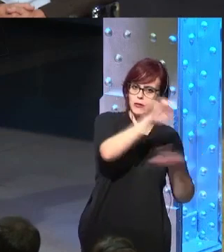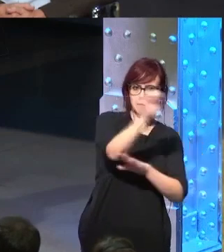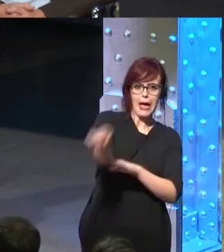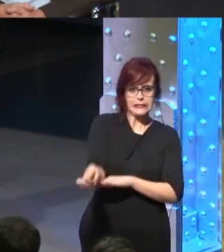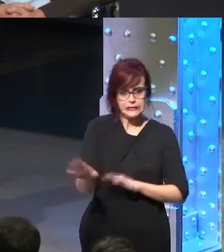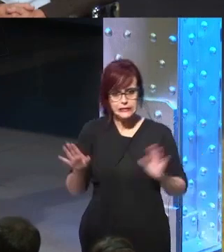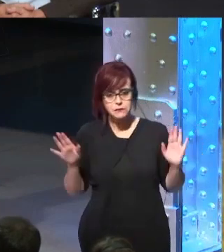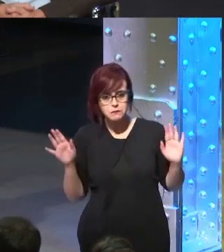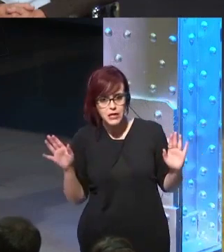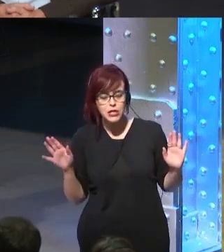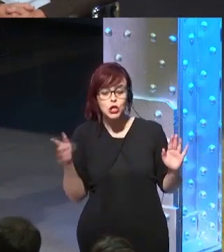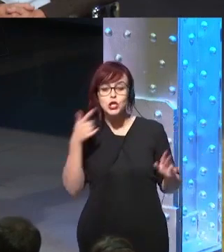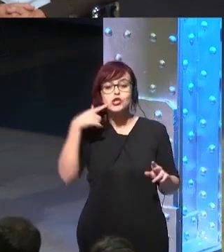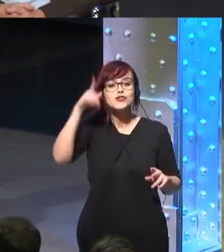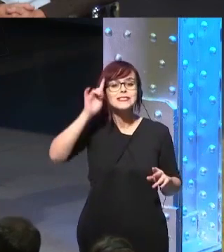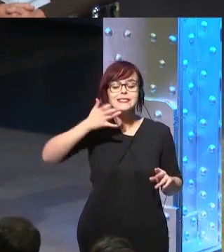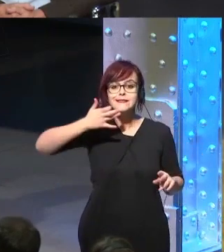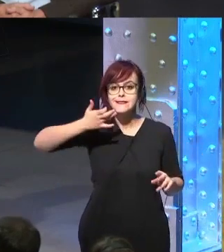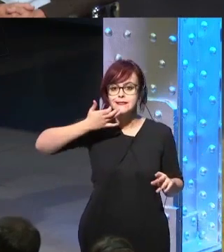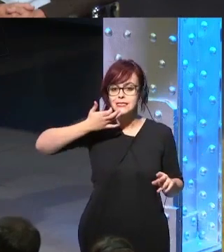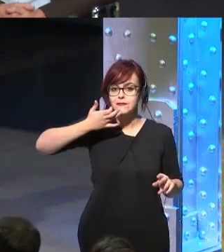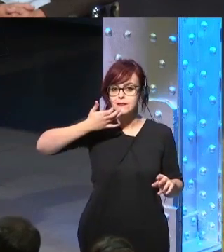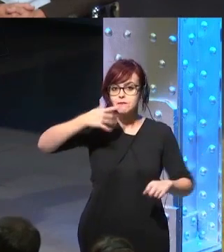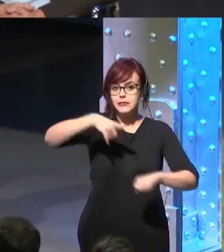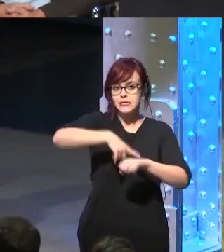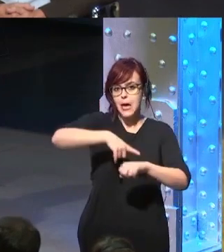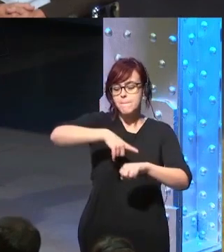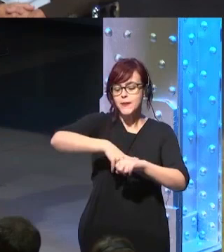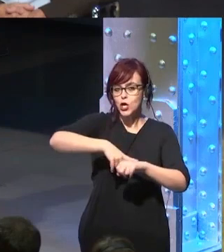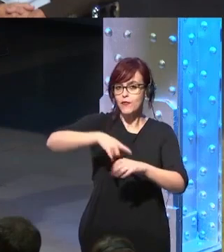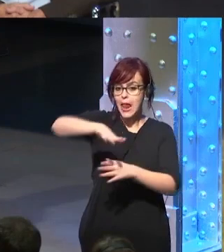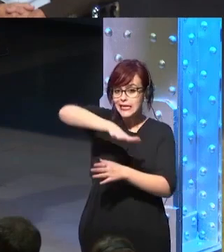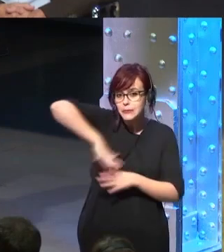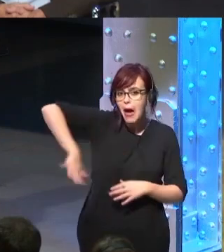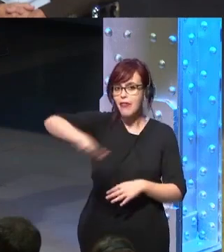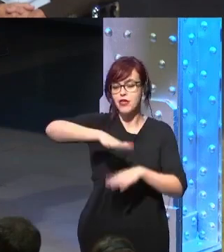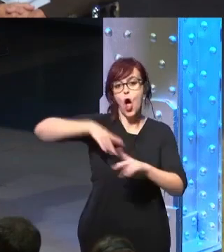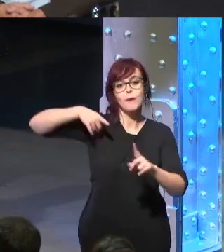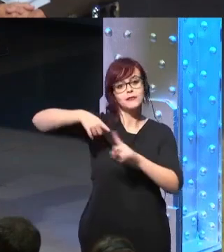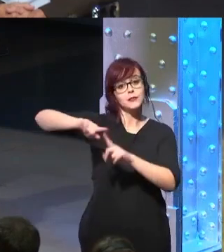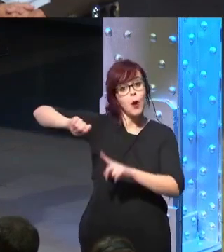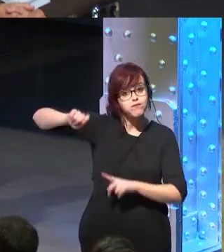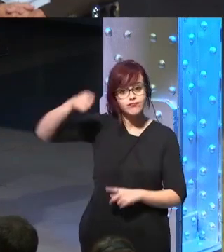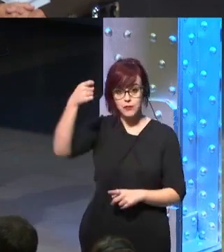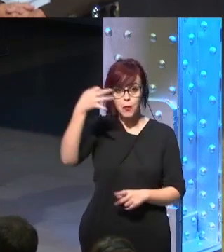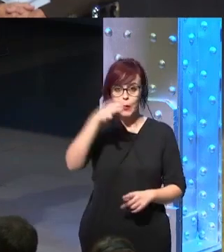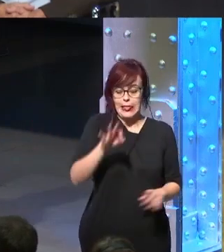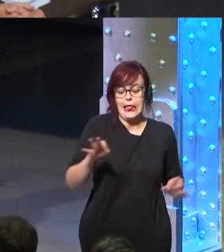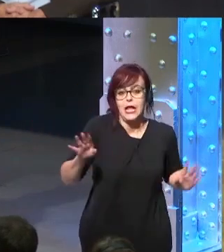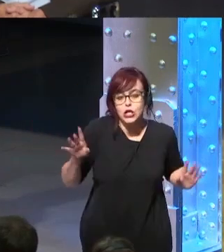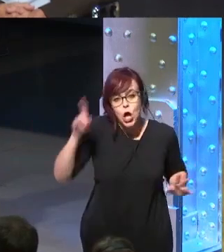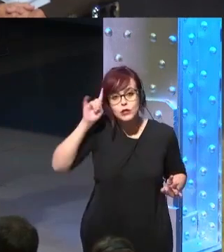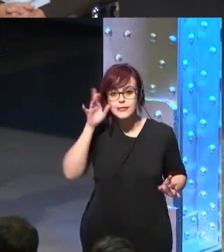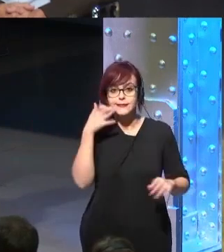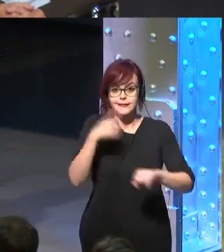Y yo no sé, el tomar posesión de ese tiempo, de esa esfera, sin duda que puedes tener razón. Yo no estoy